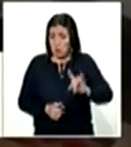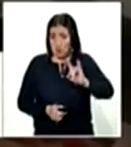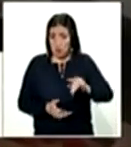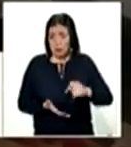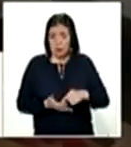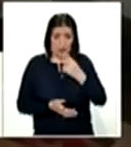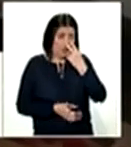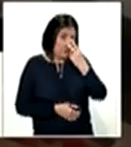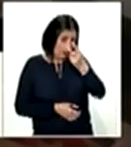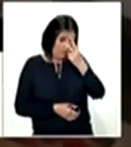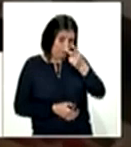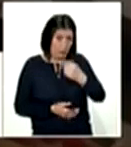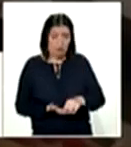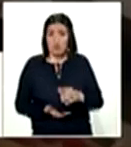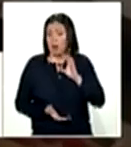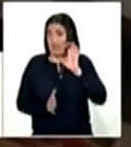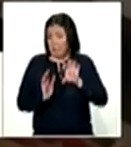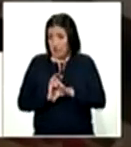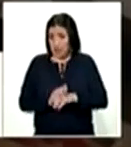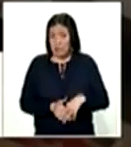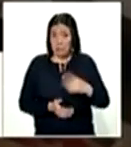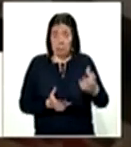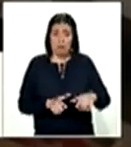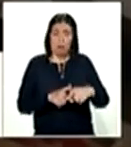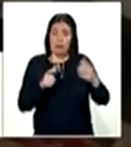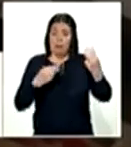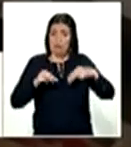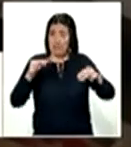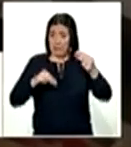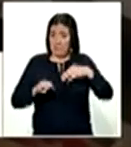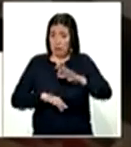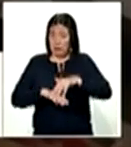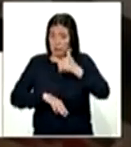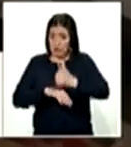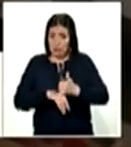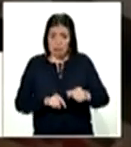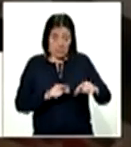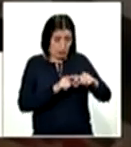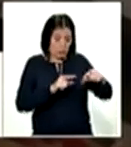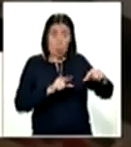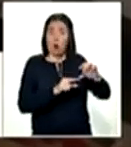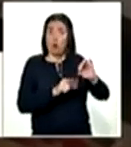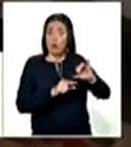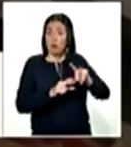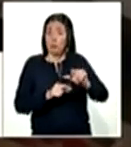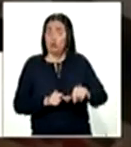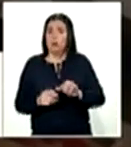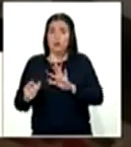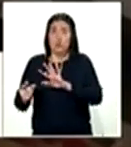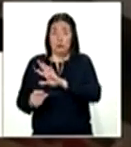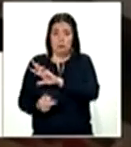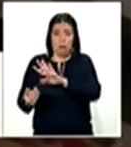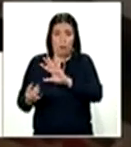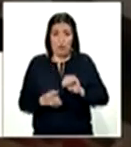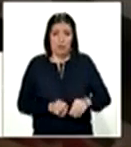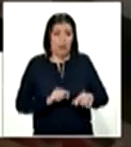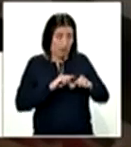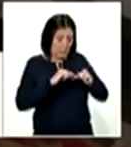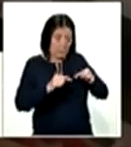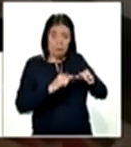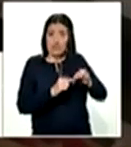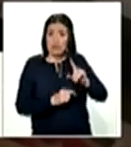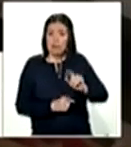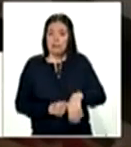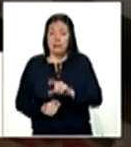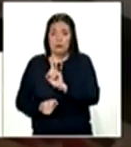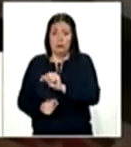hogar. Ahí lo tenemos en pantalla. Por ejemplo, en el gran mercado mayorista de Santa Anita, el olluco largo está a 90 céntimos el kilo, la vainita americana 1 sol 10 y la